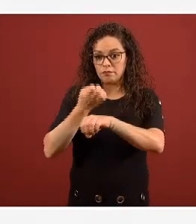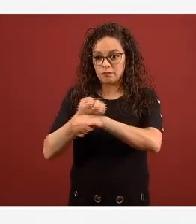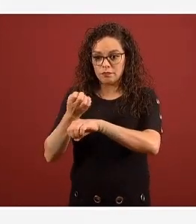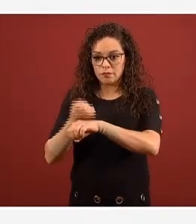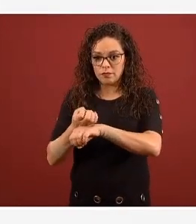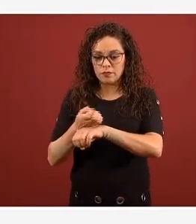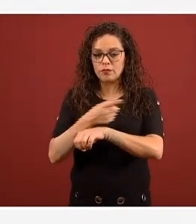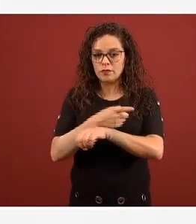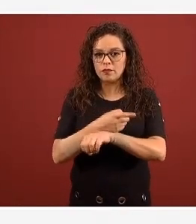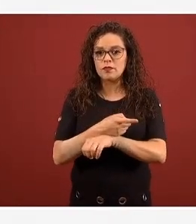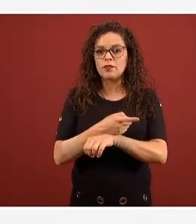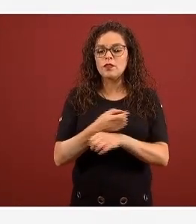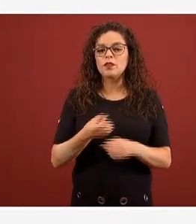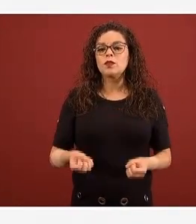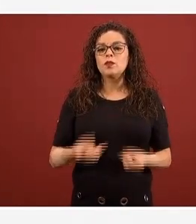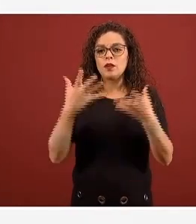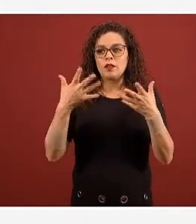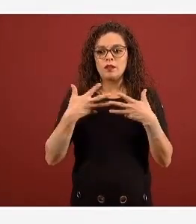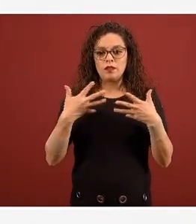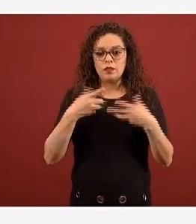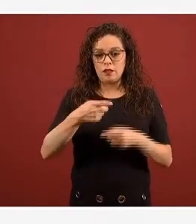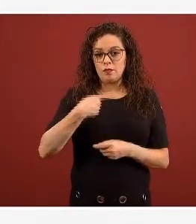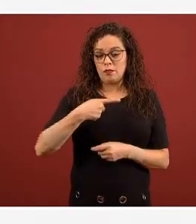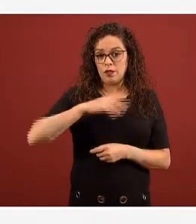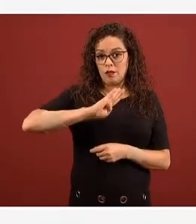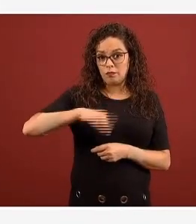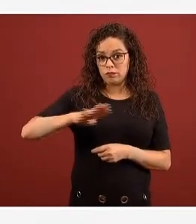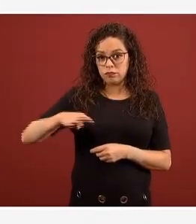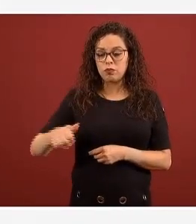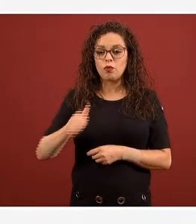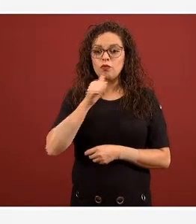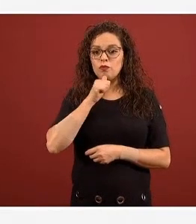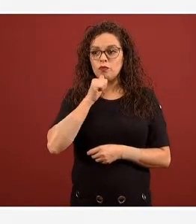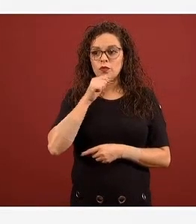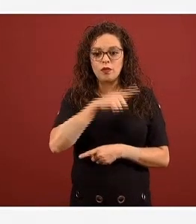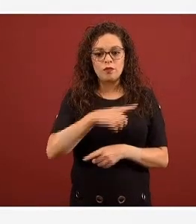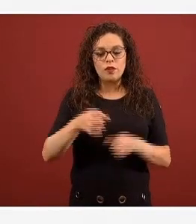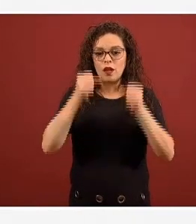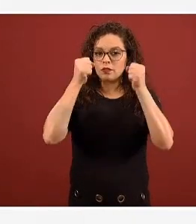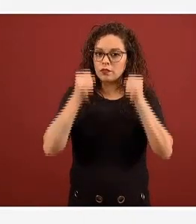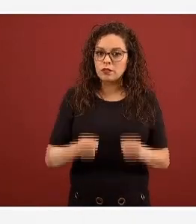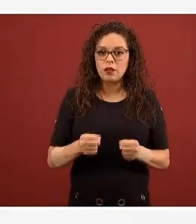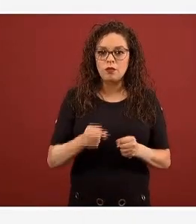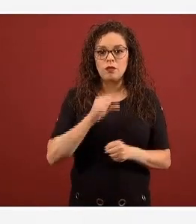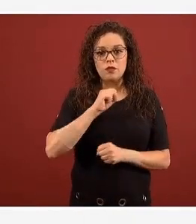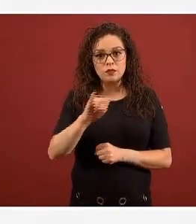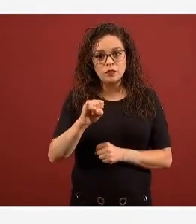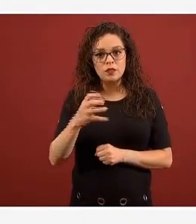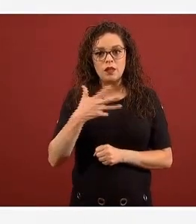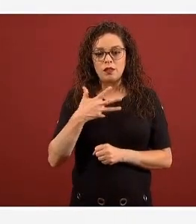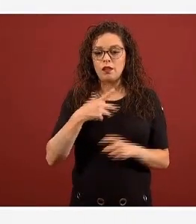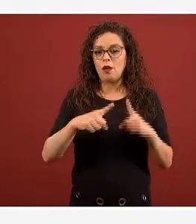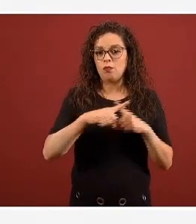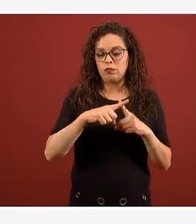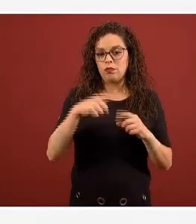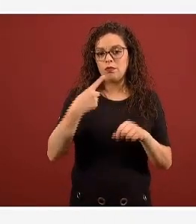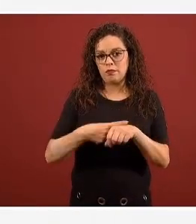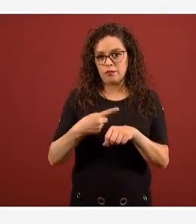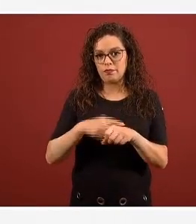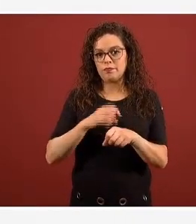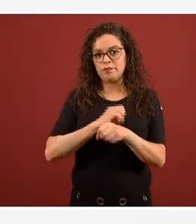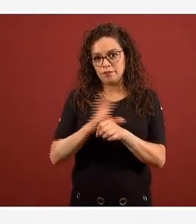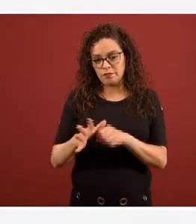de defunciones sospechosas, es decir, todavía la carga de defunción a la cual podría todavía